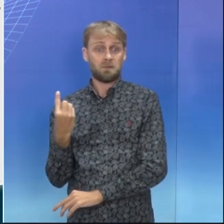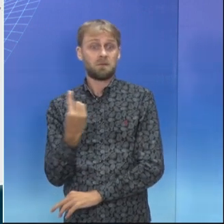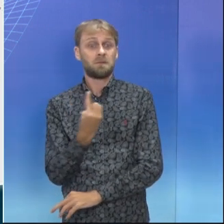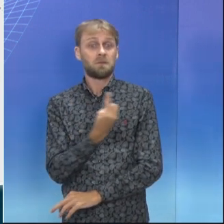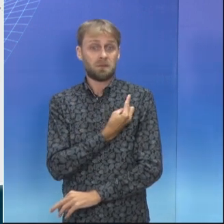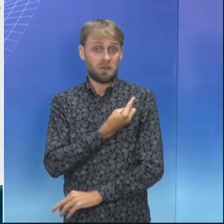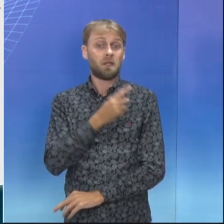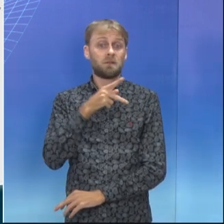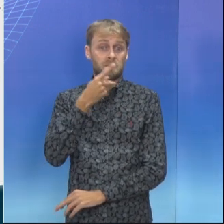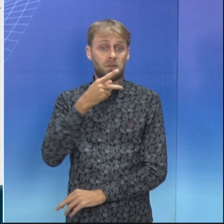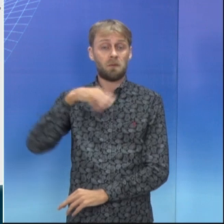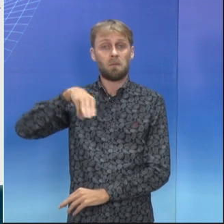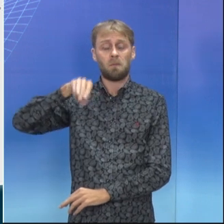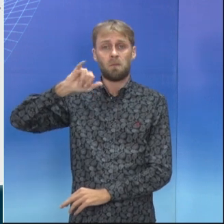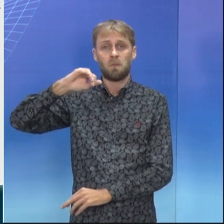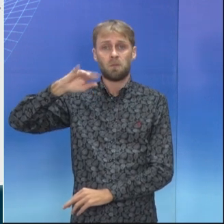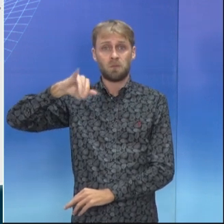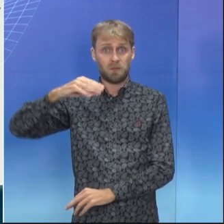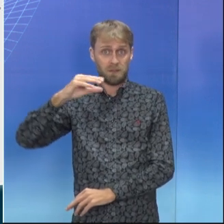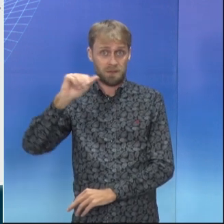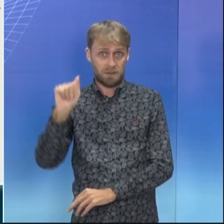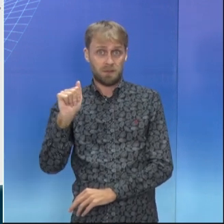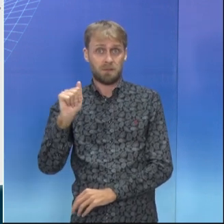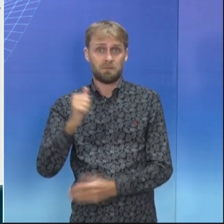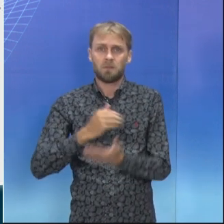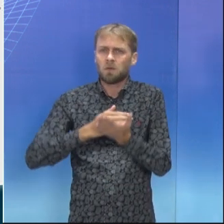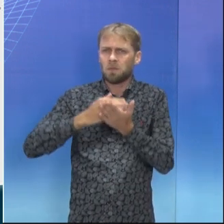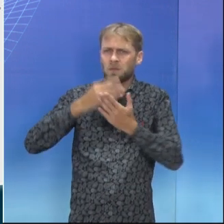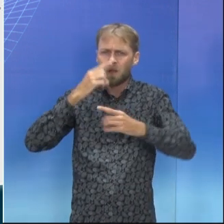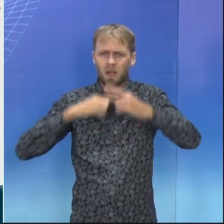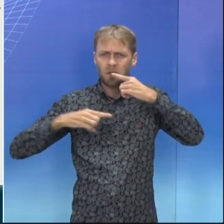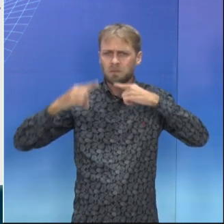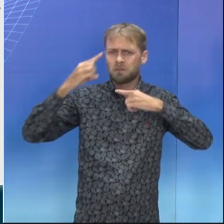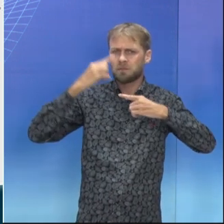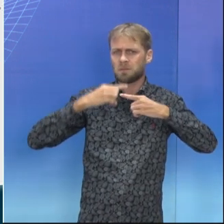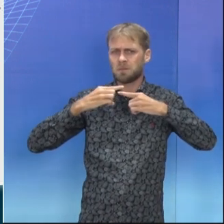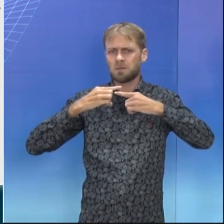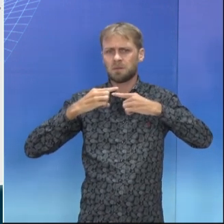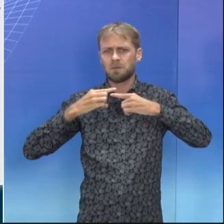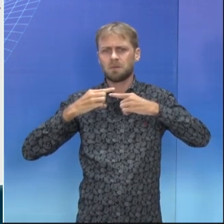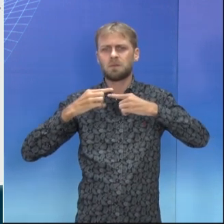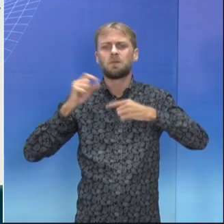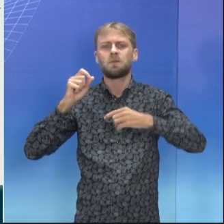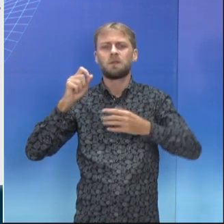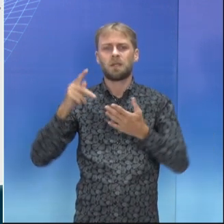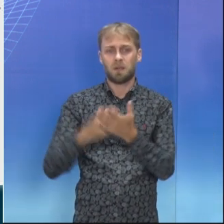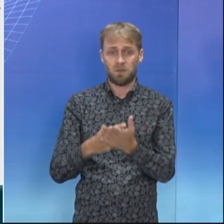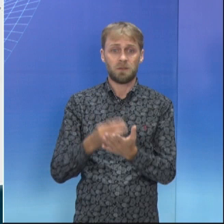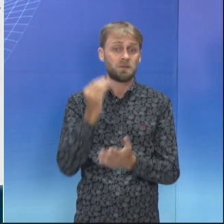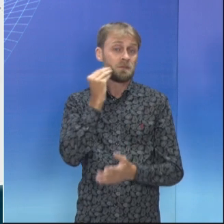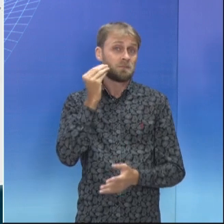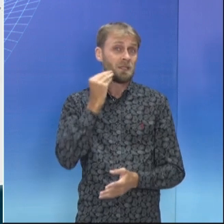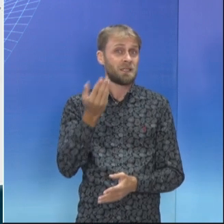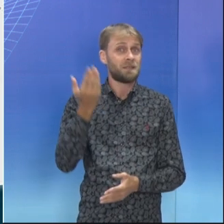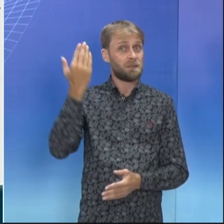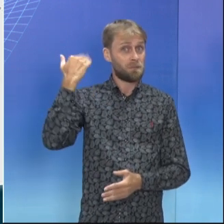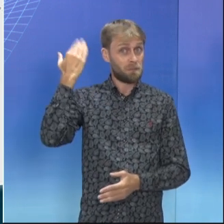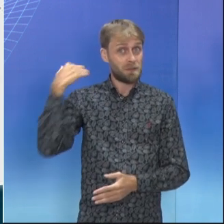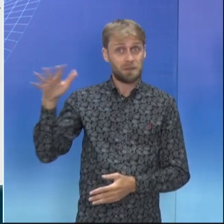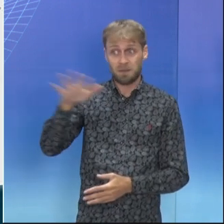sentimiento de un nosotros, dijo. Mujica comenzó su discurso relatando lo recorrido de